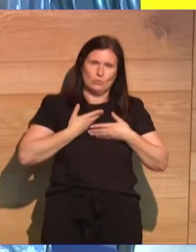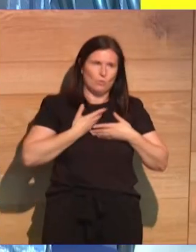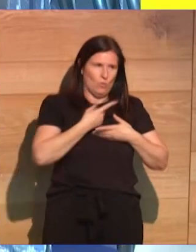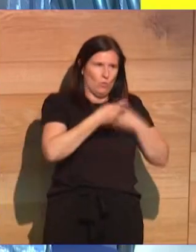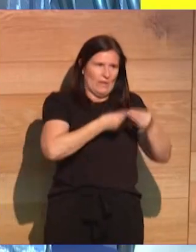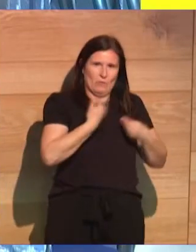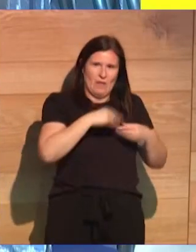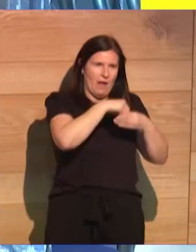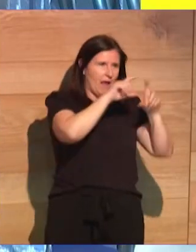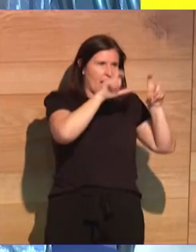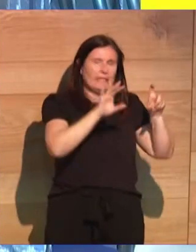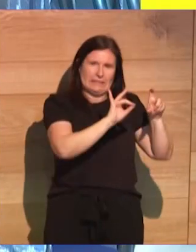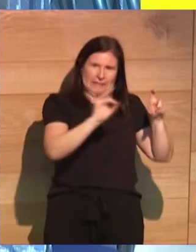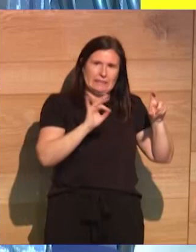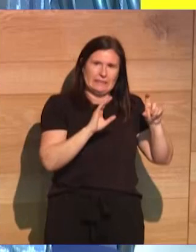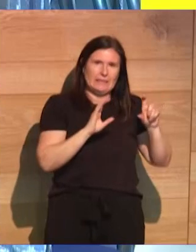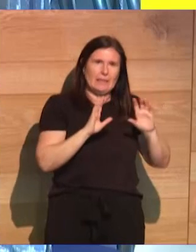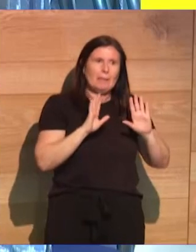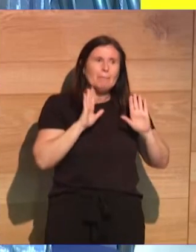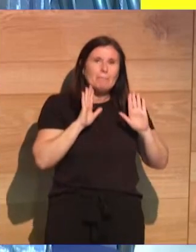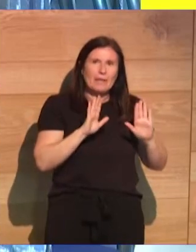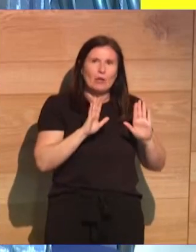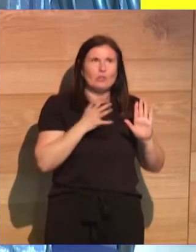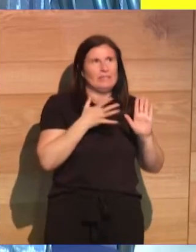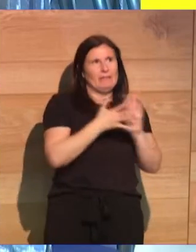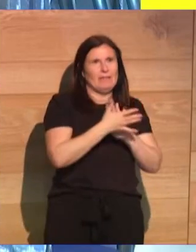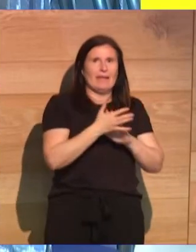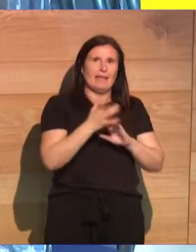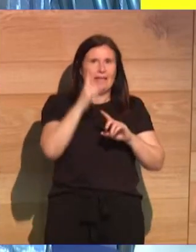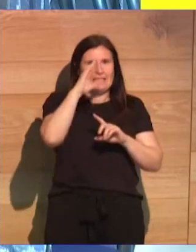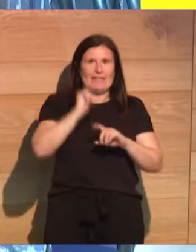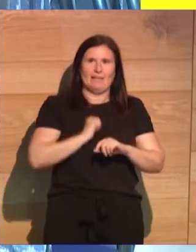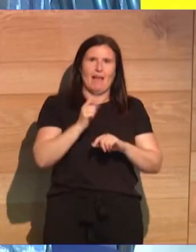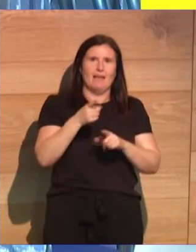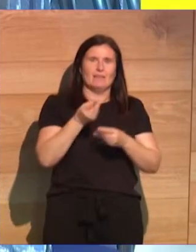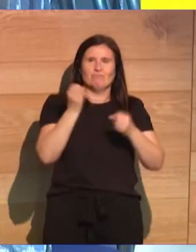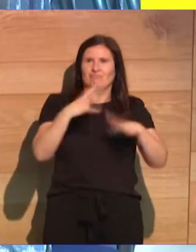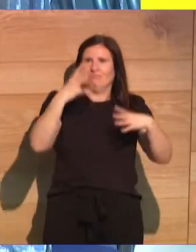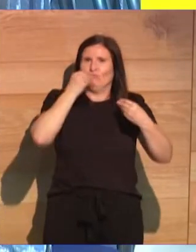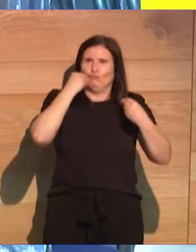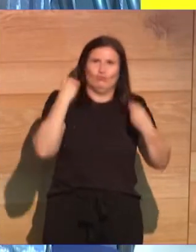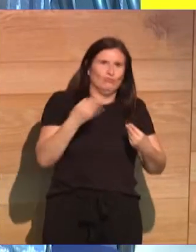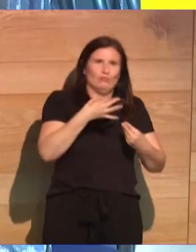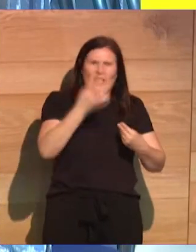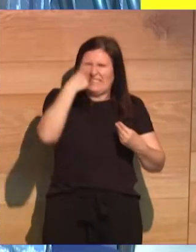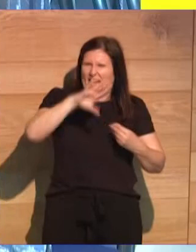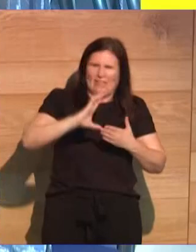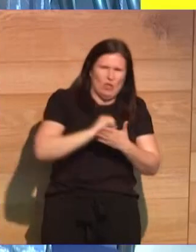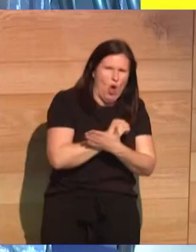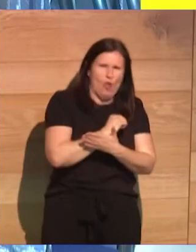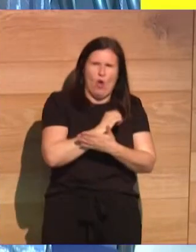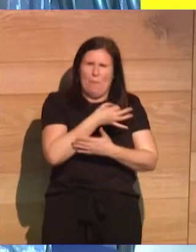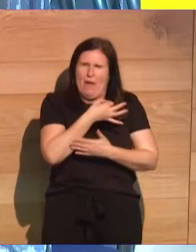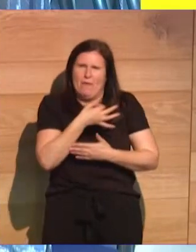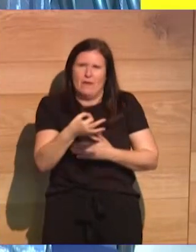ya, pero esto no, vamos, no es totalmente mágico y lo sabe todo, sino que hay